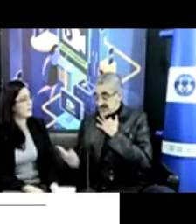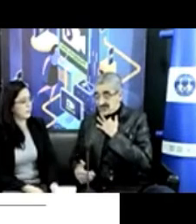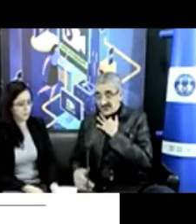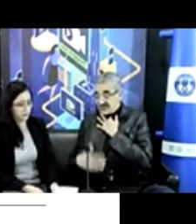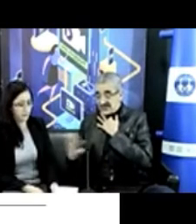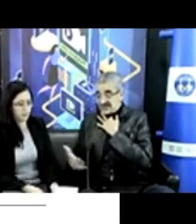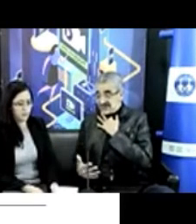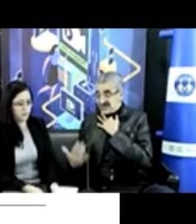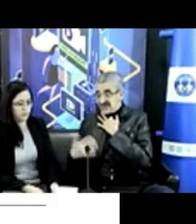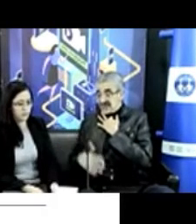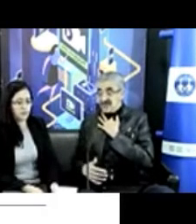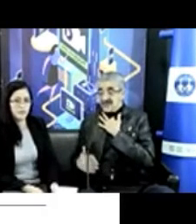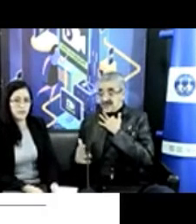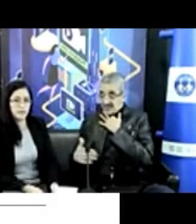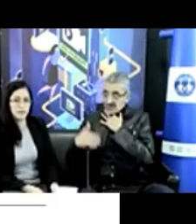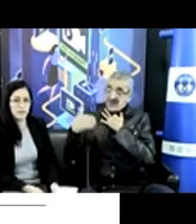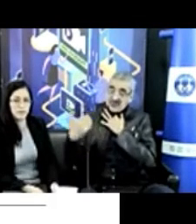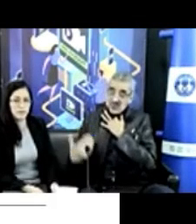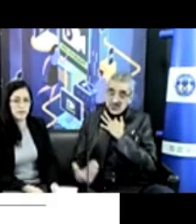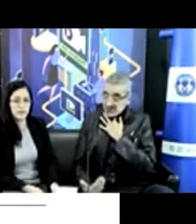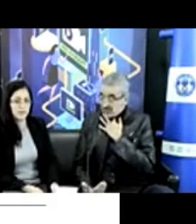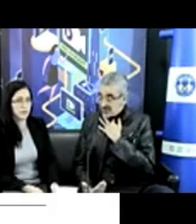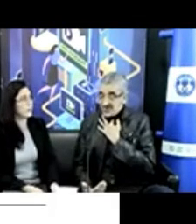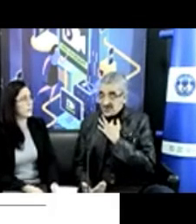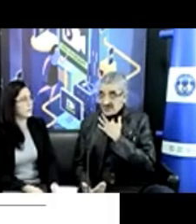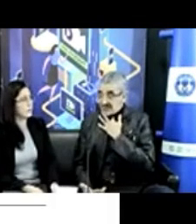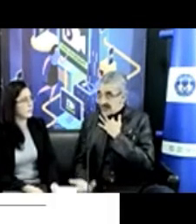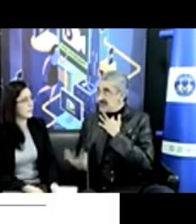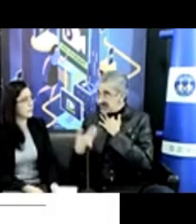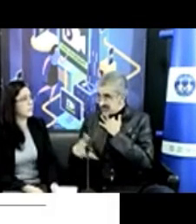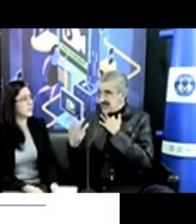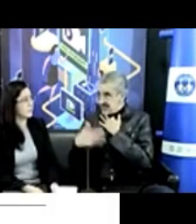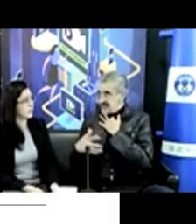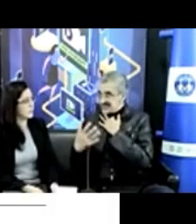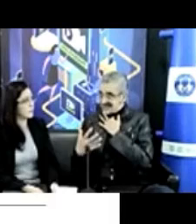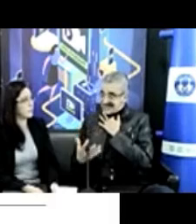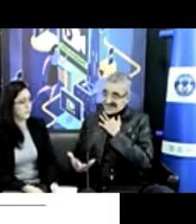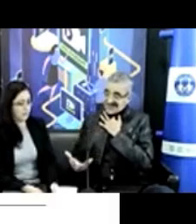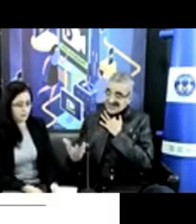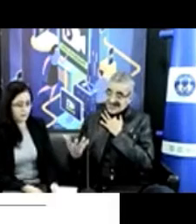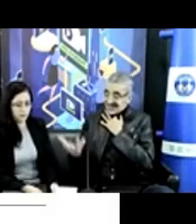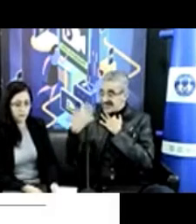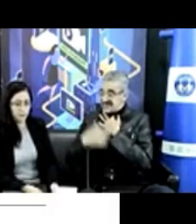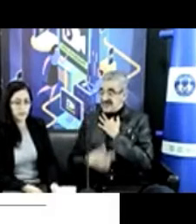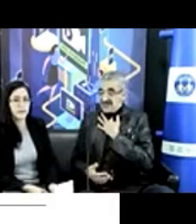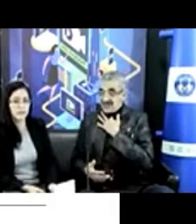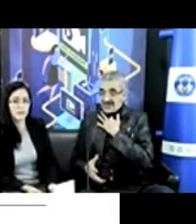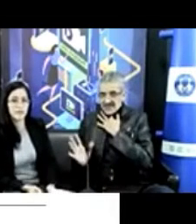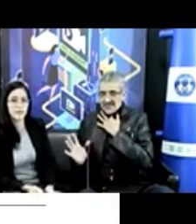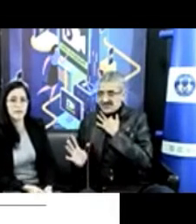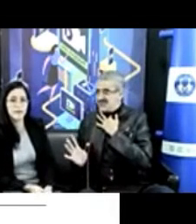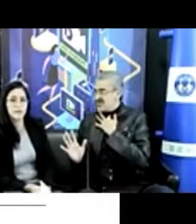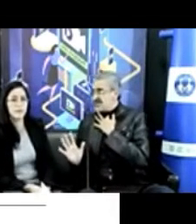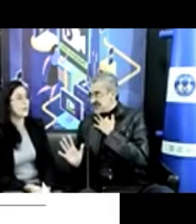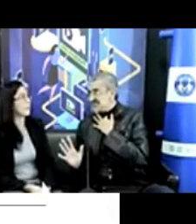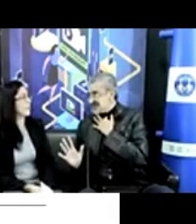una serie de preguntas y ya debe haber una devolución para que la persona le regresas